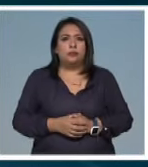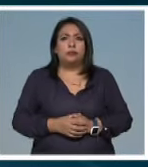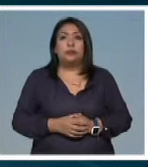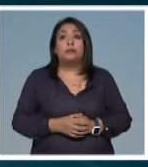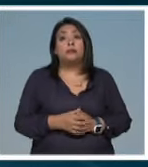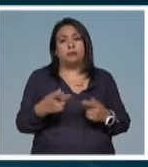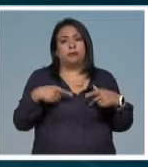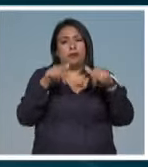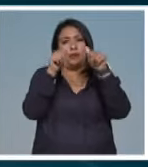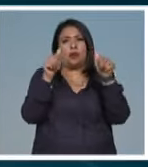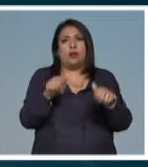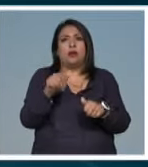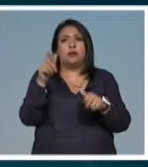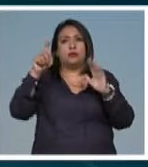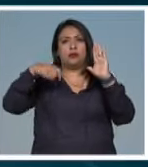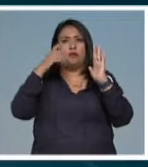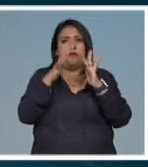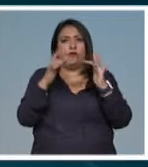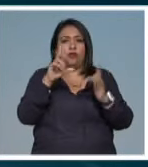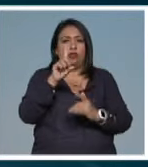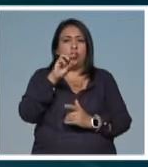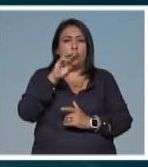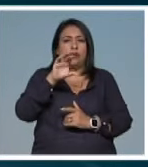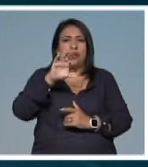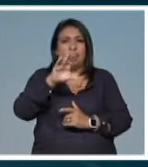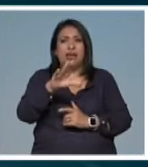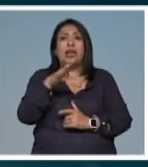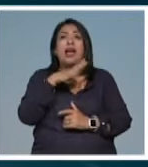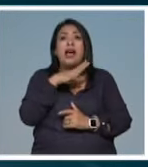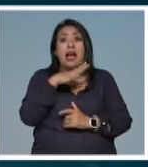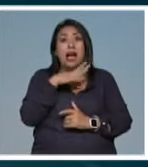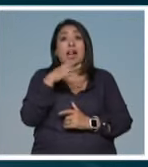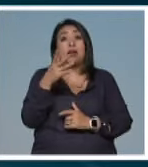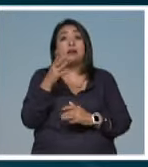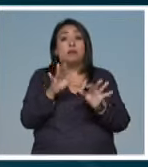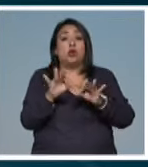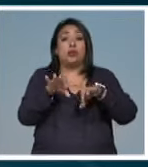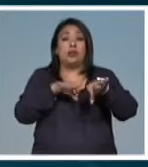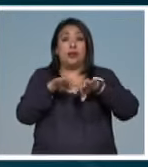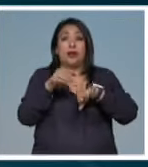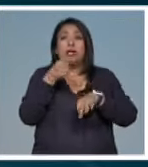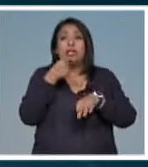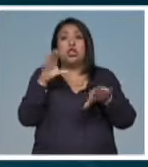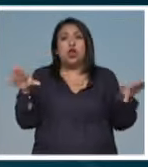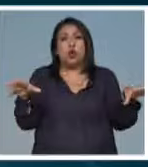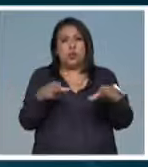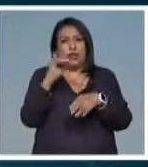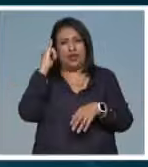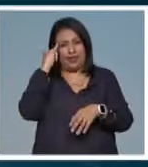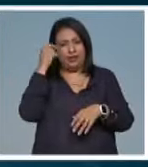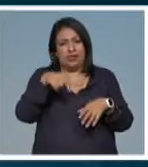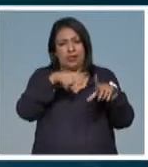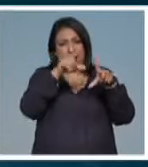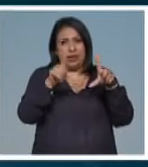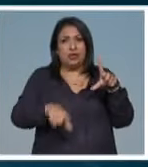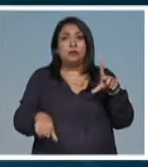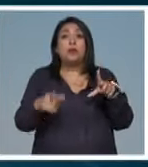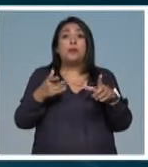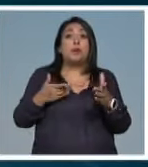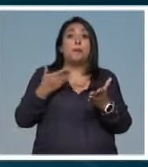El artista plástico y cineasta francés Dominique Jonard realizó un destacado trabajo con niños de comunidades indígenas en nuestro país.